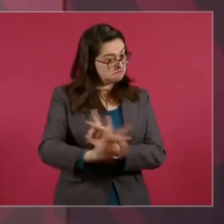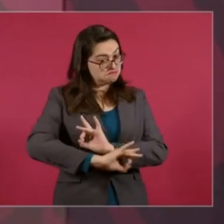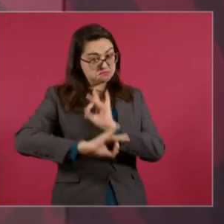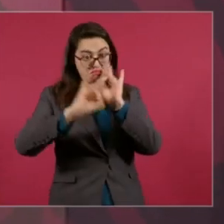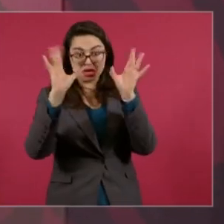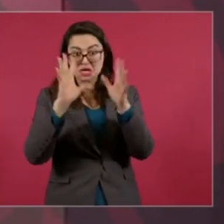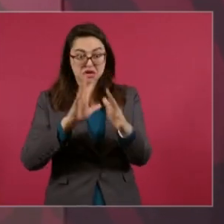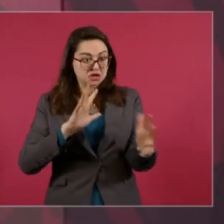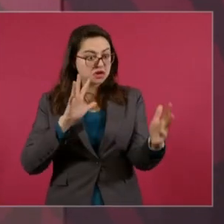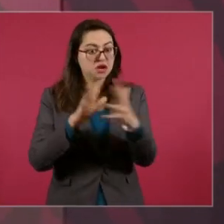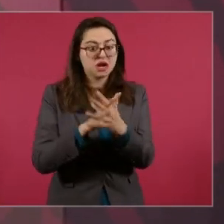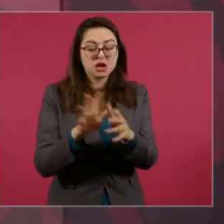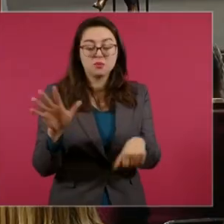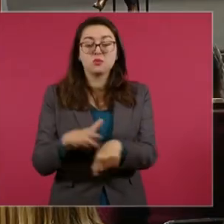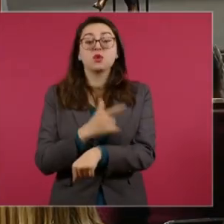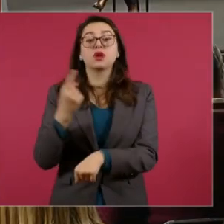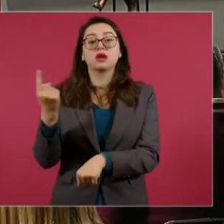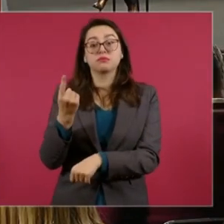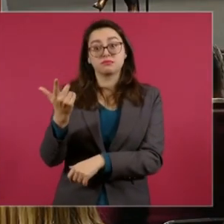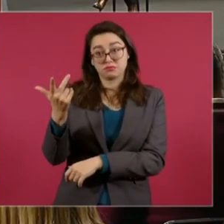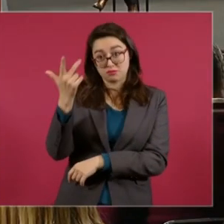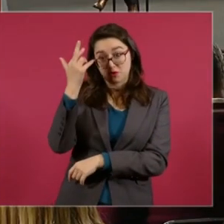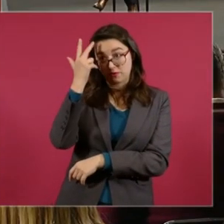y esclavizaba al pueblo.